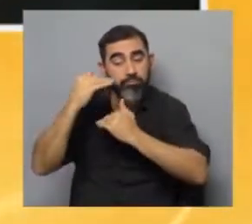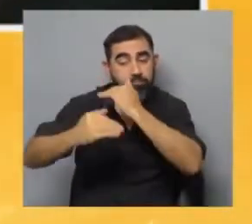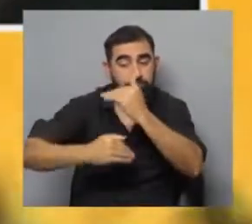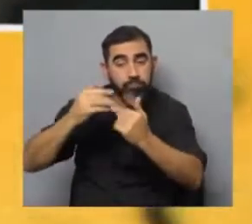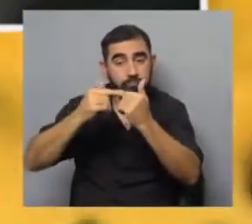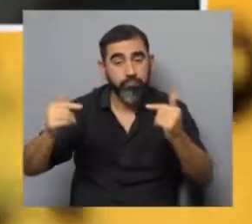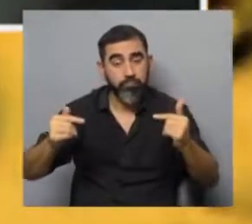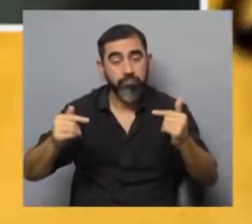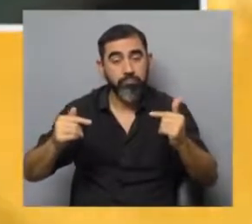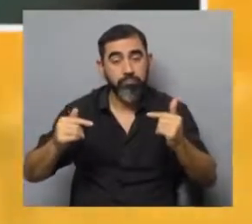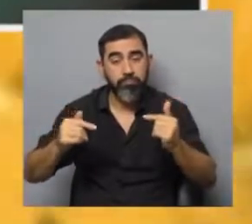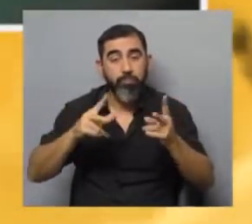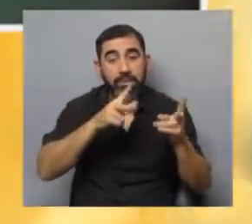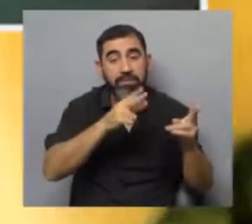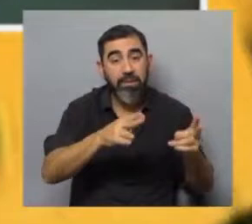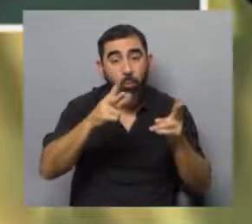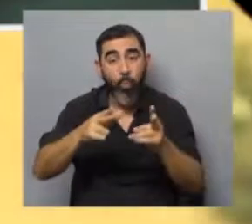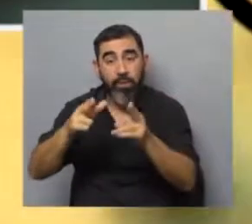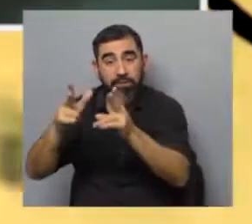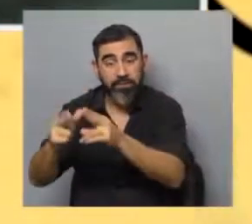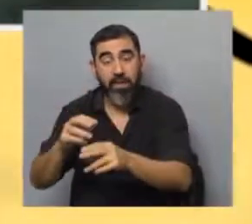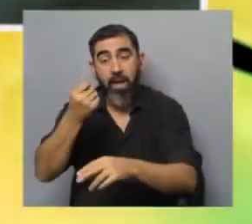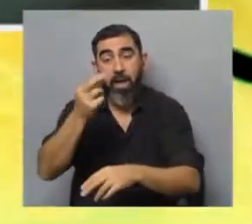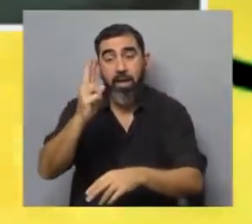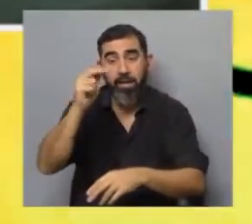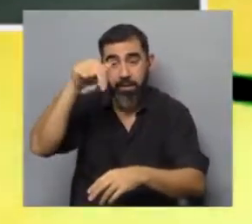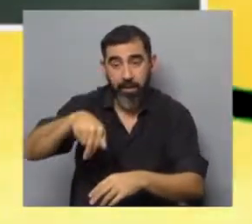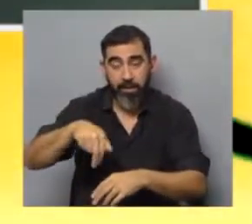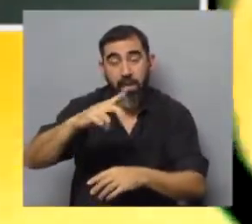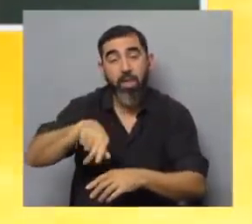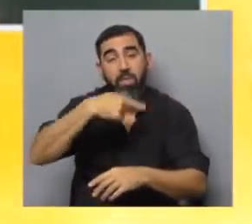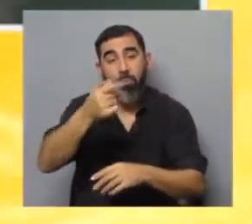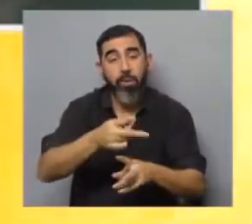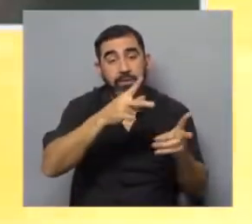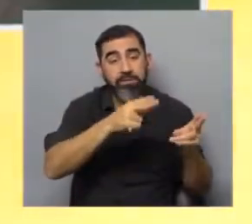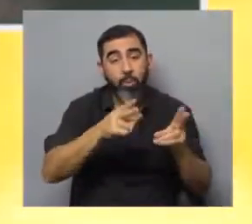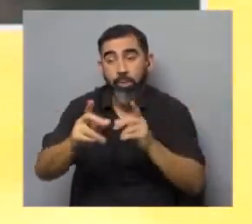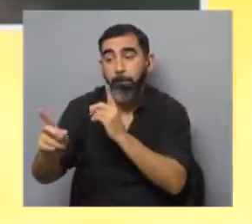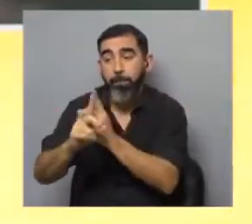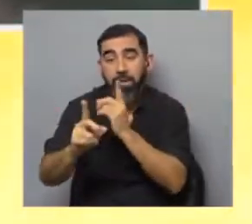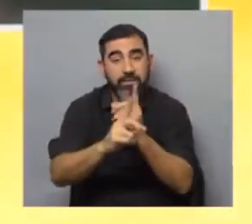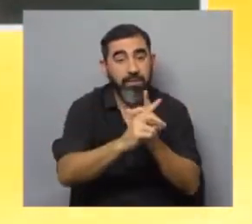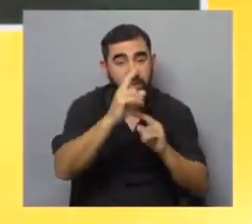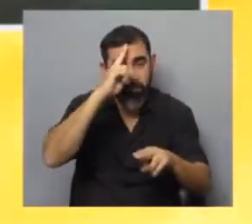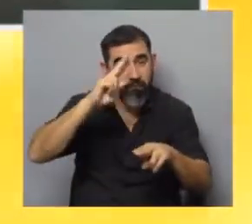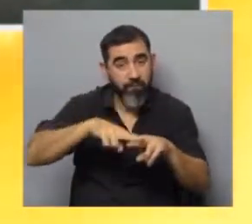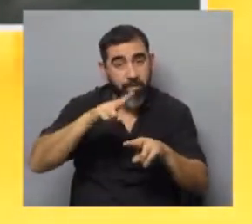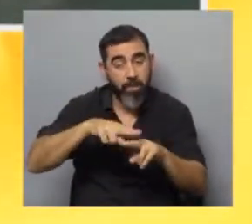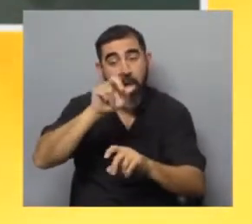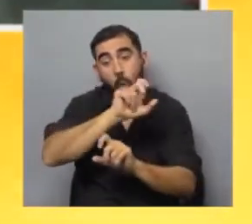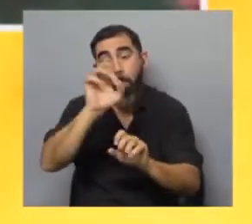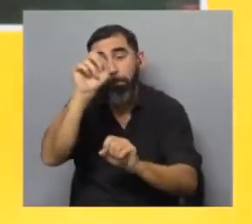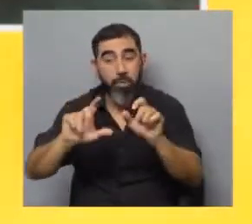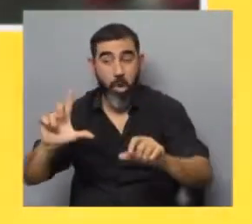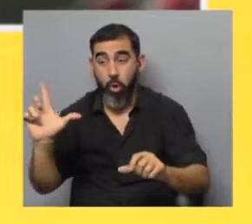herramientas para poder secuenciar estas moléculas de ARN y luego secuenciar muchos pacientes con una enfermedad y personas que no